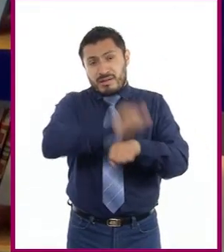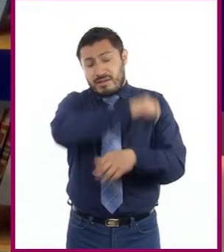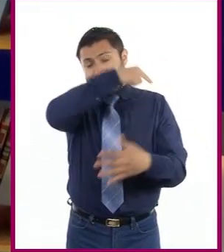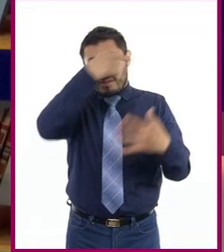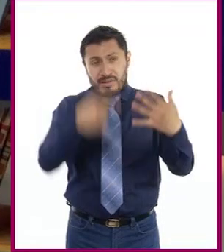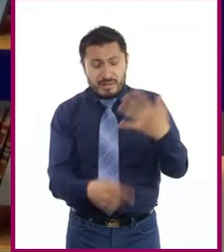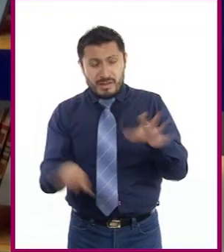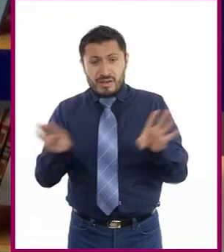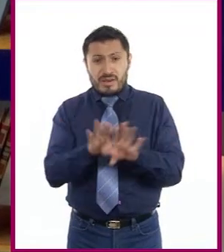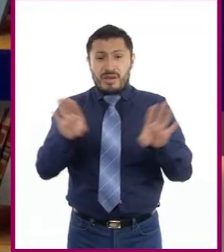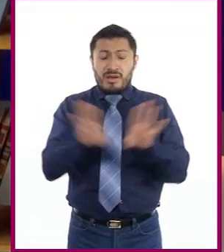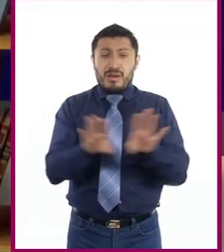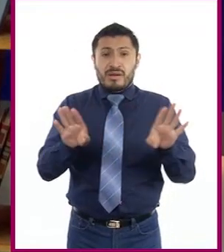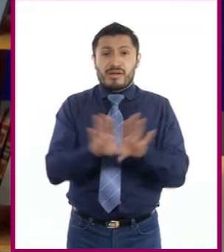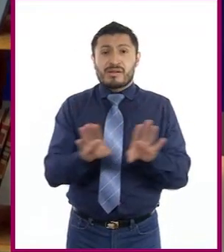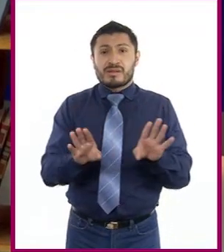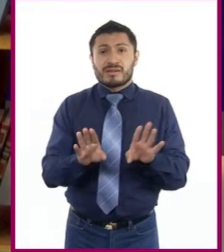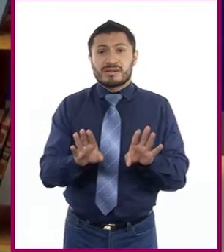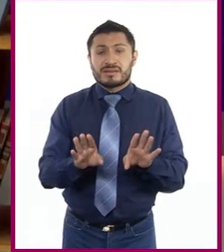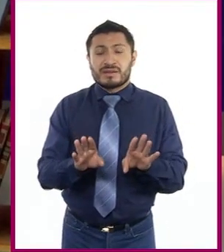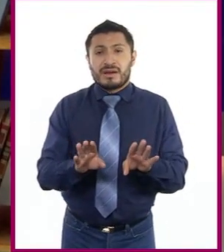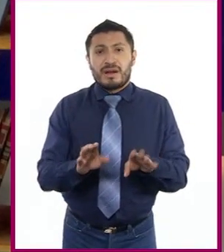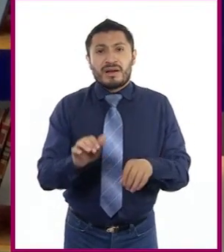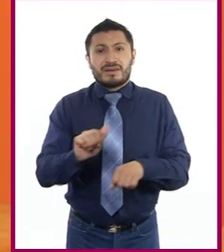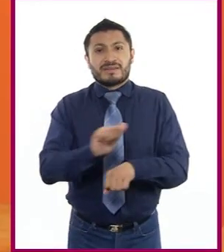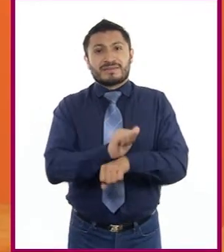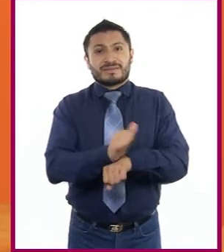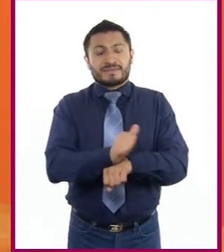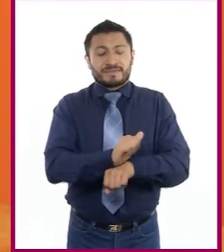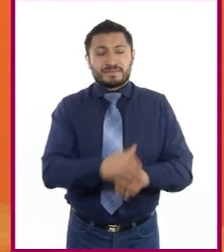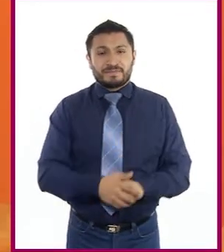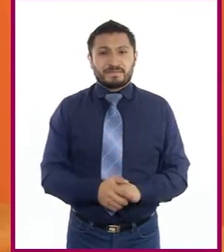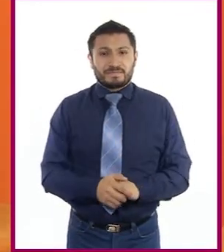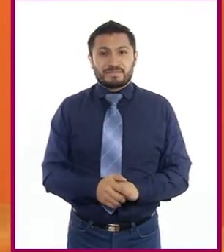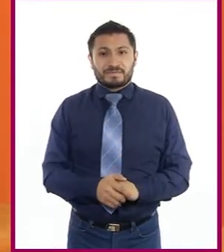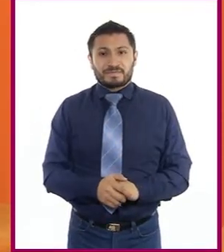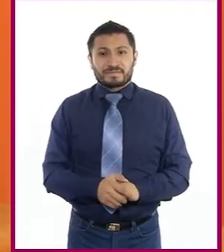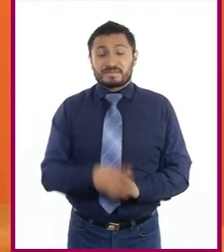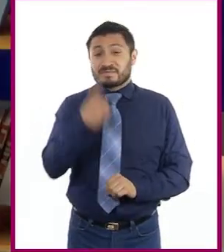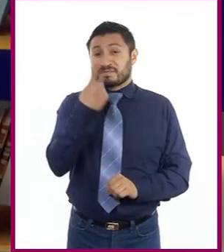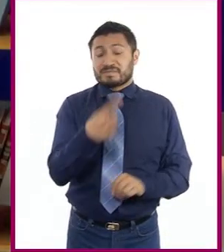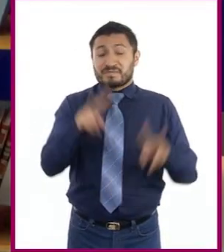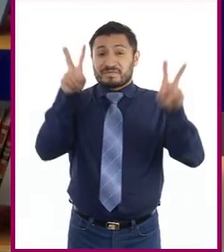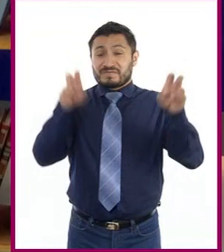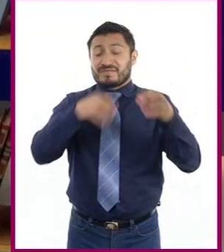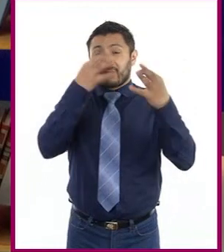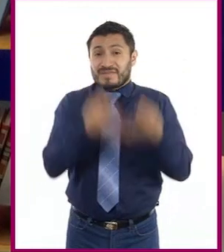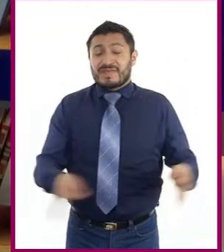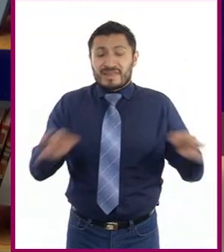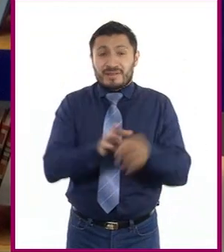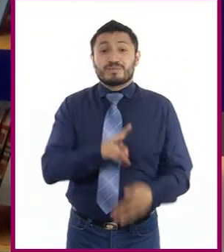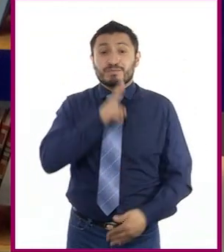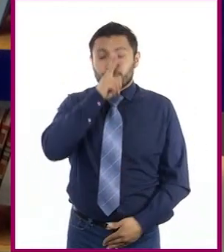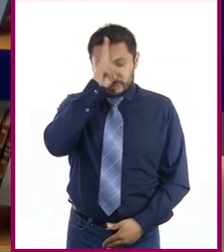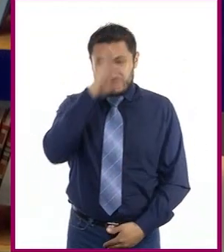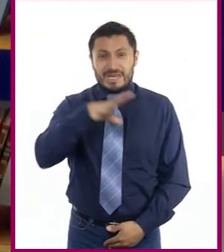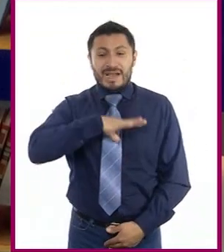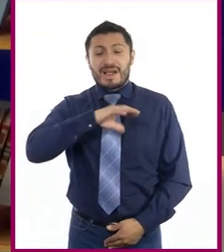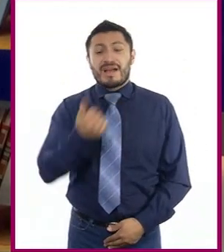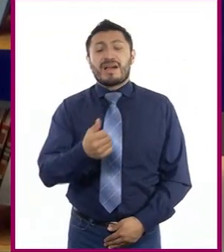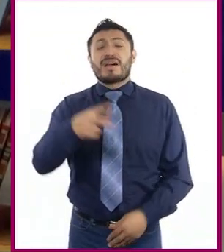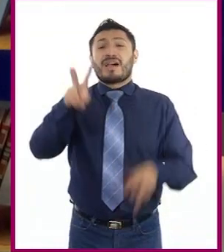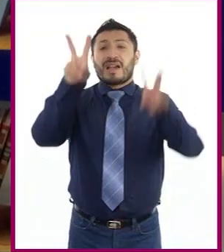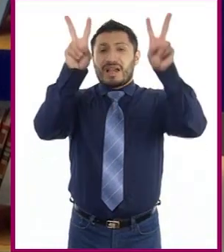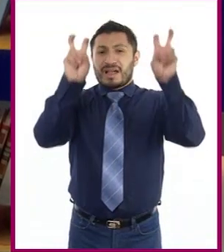pensamientos expresados en monólogos y diálogos. Aunque uno de los temas centrales es la venganza, hay otros temas que aparecen